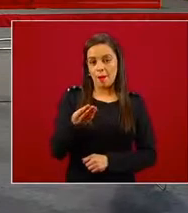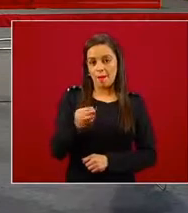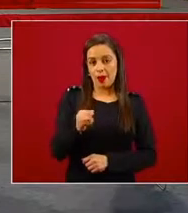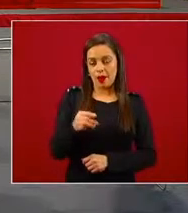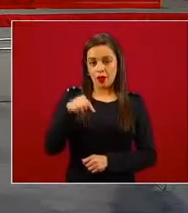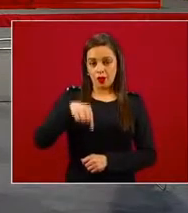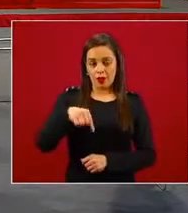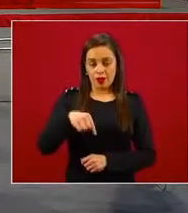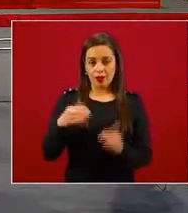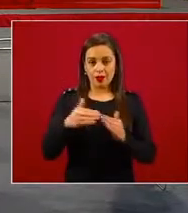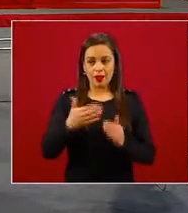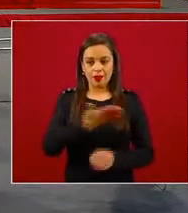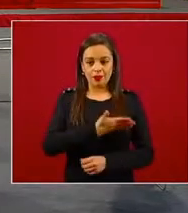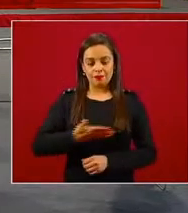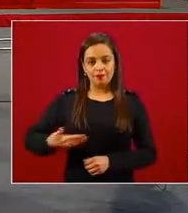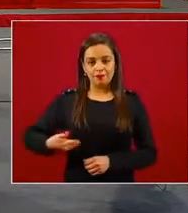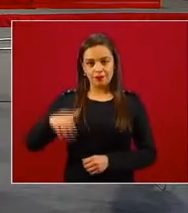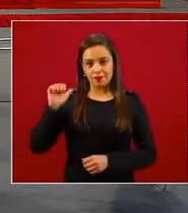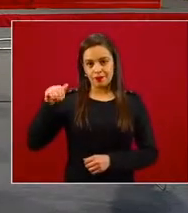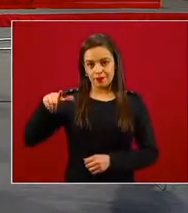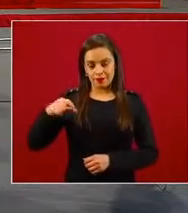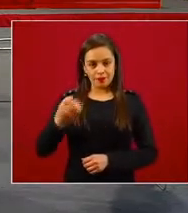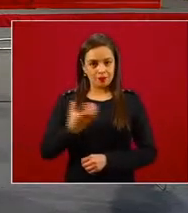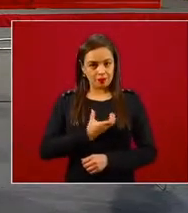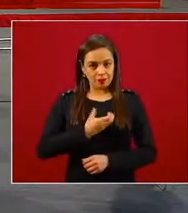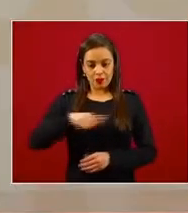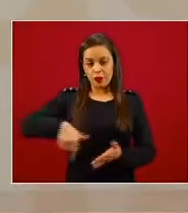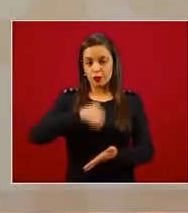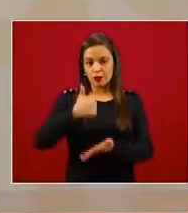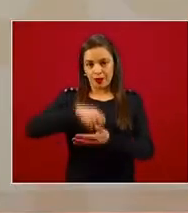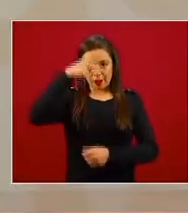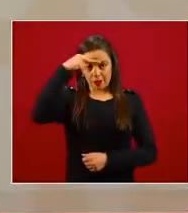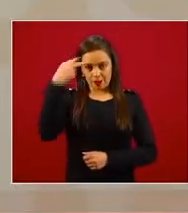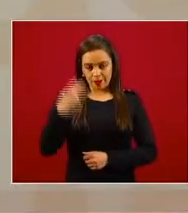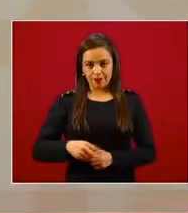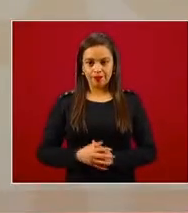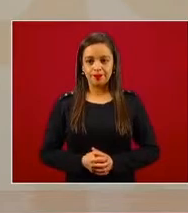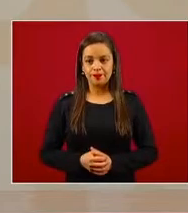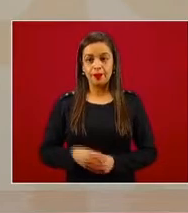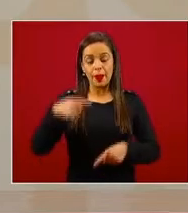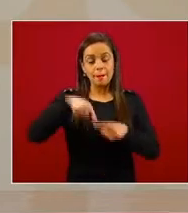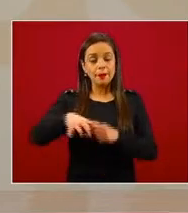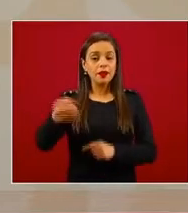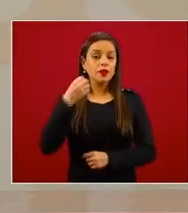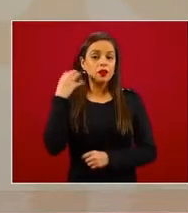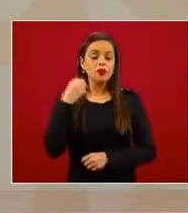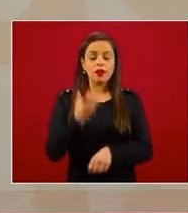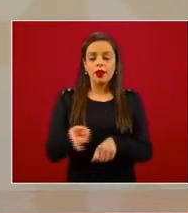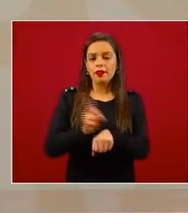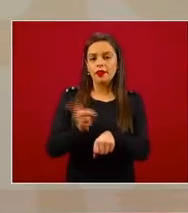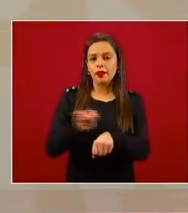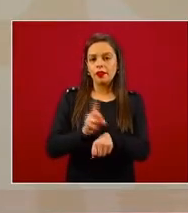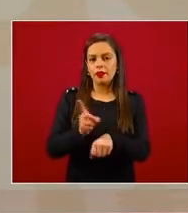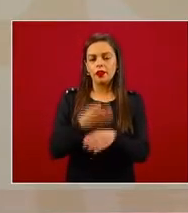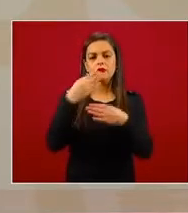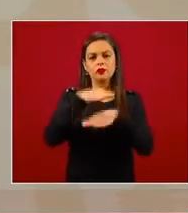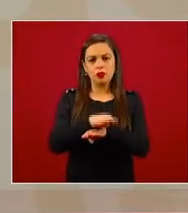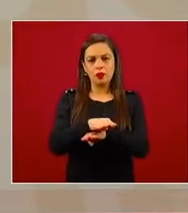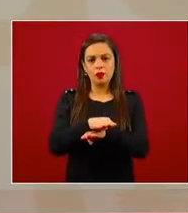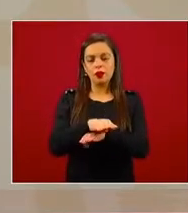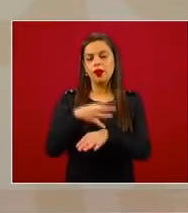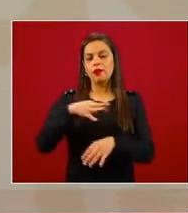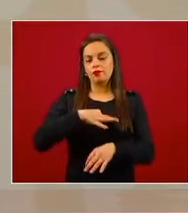en el Palacio Nacional de here in México, en la Mexico Ciudad de City, in México, National y Palace. vamos a iniciar la And let's conferencia de begin our prensa daily diaria conference sobre la pandemia de regarding the